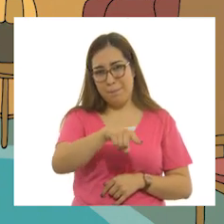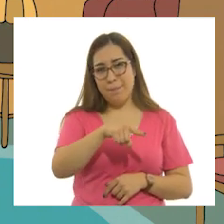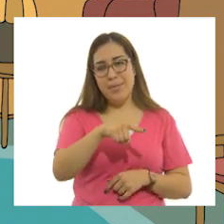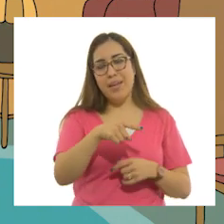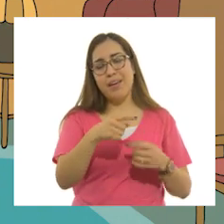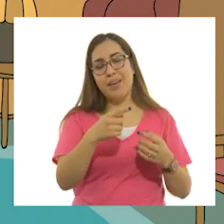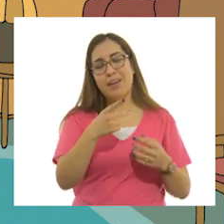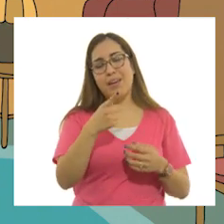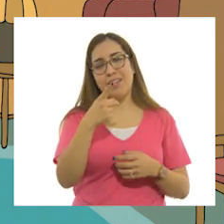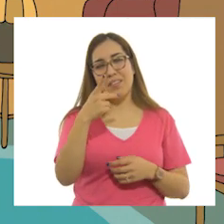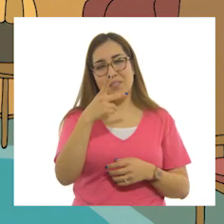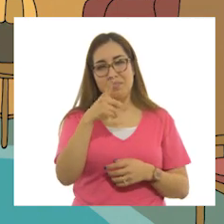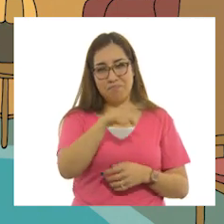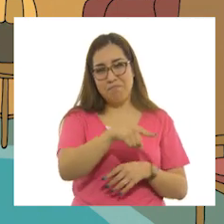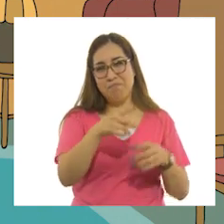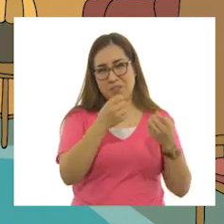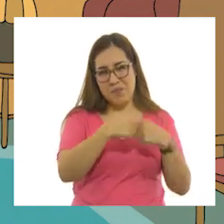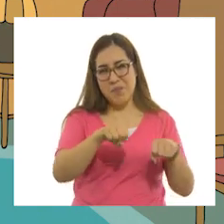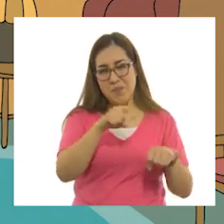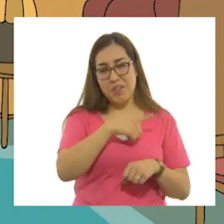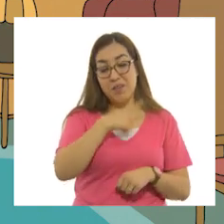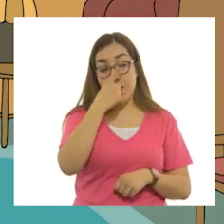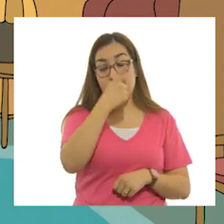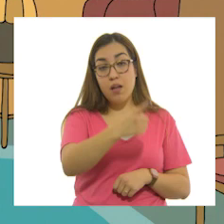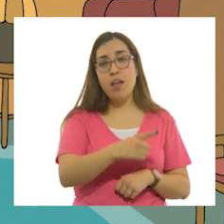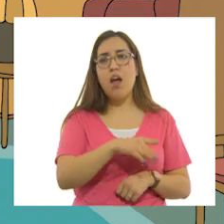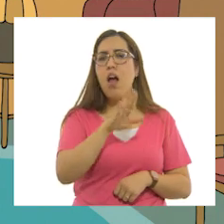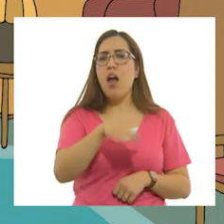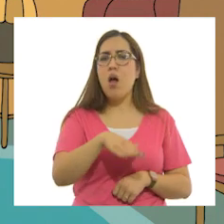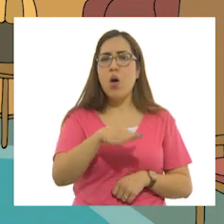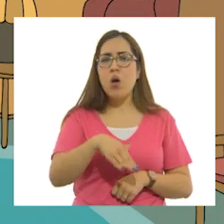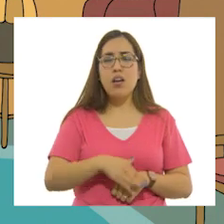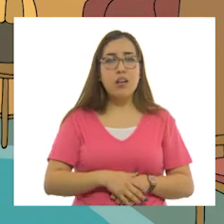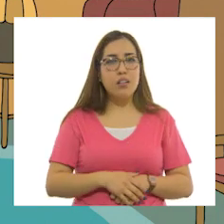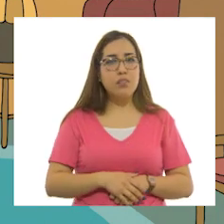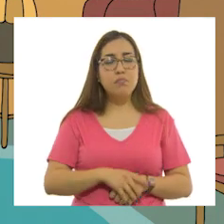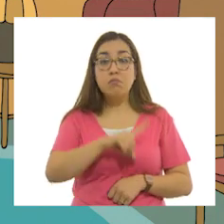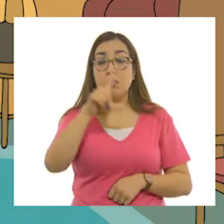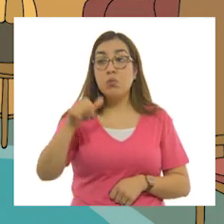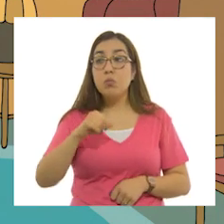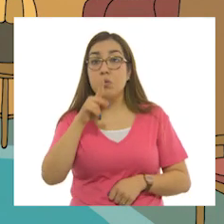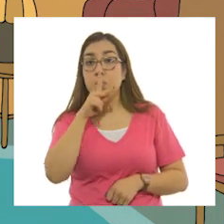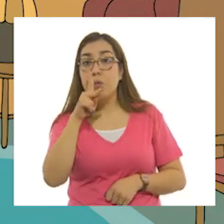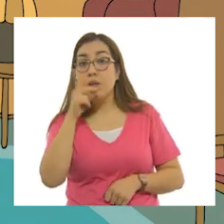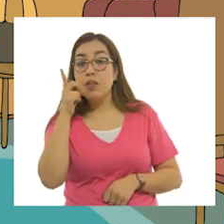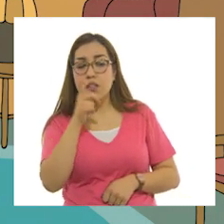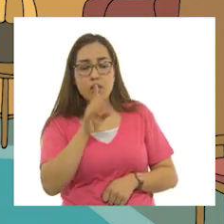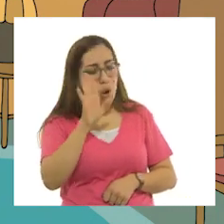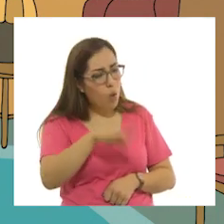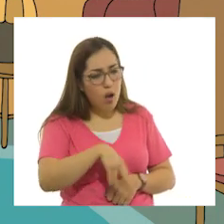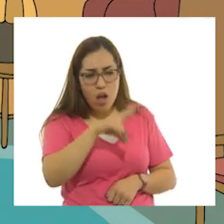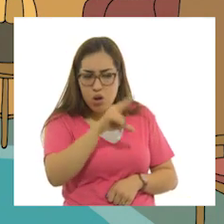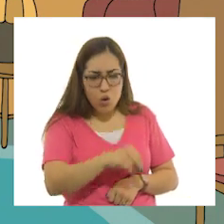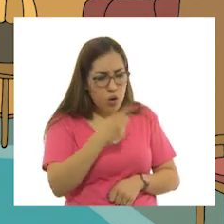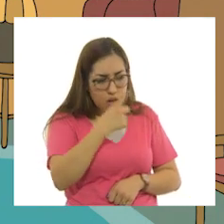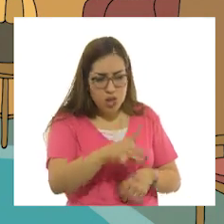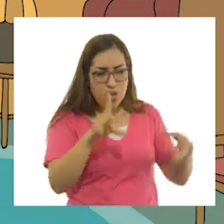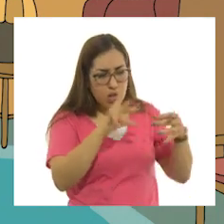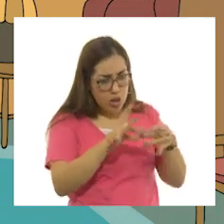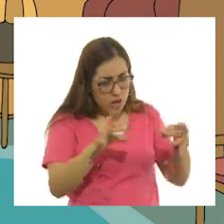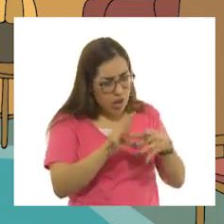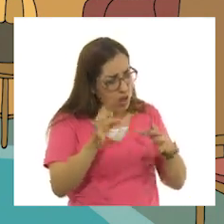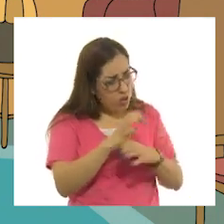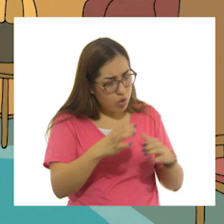llegaron sus papás y mi junio por usted no le han contando cosas de chamaco y entonces yo le